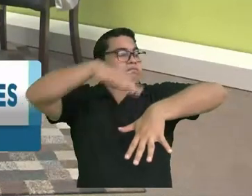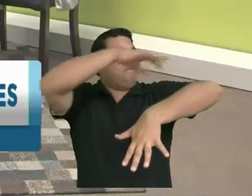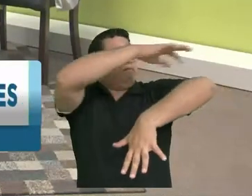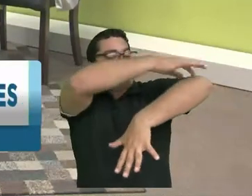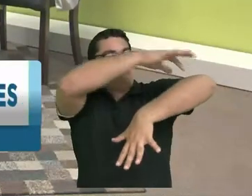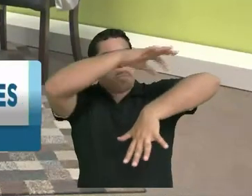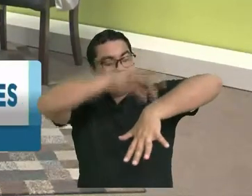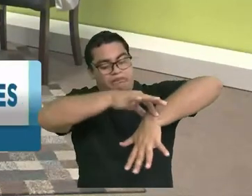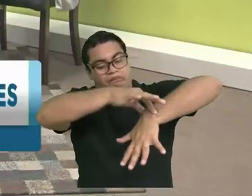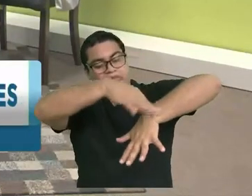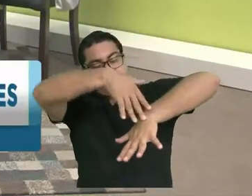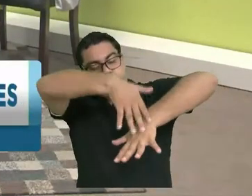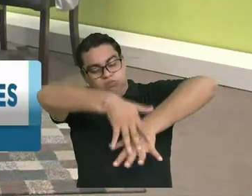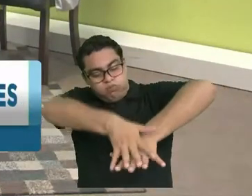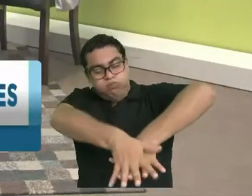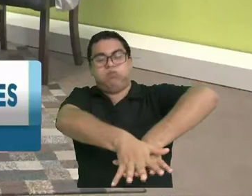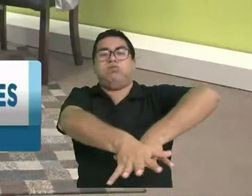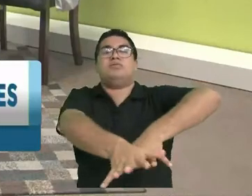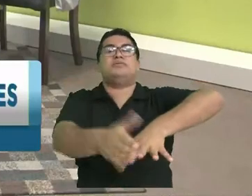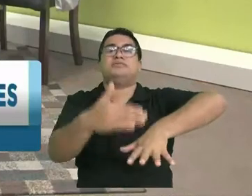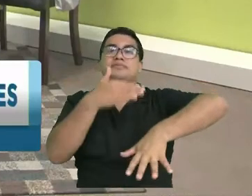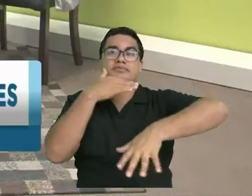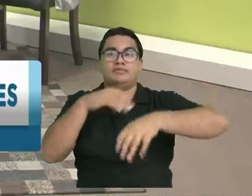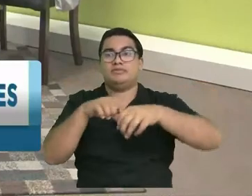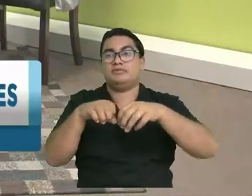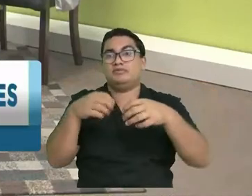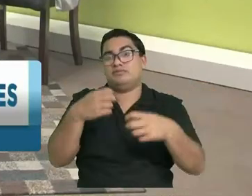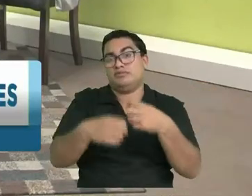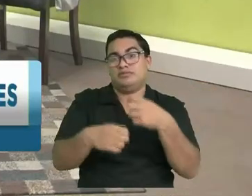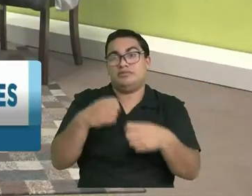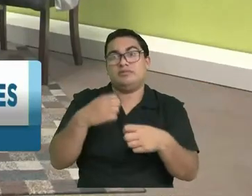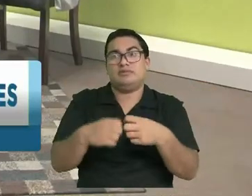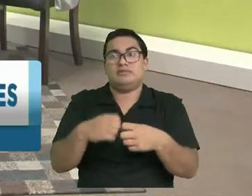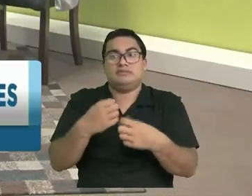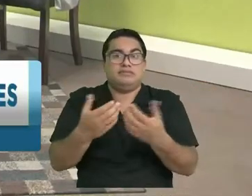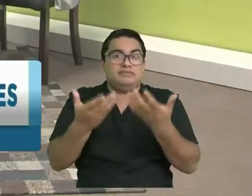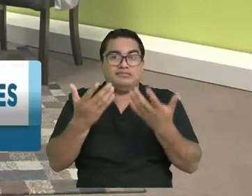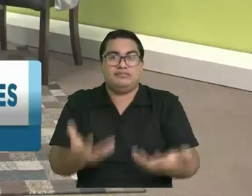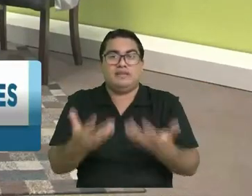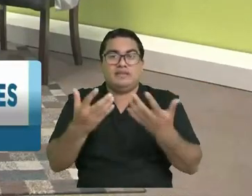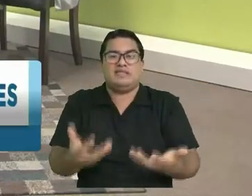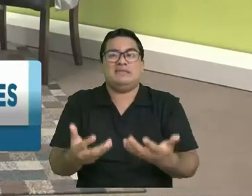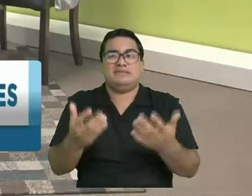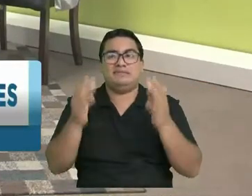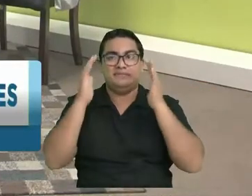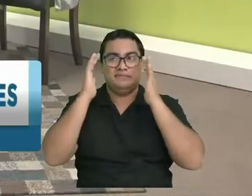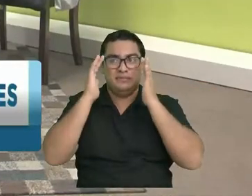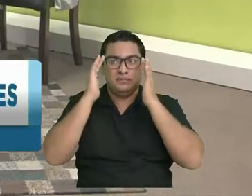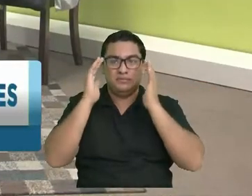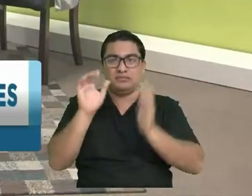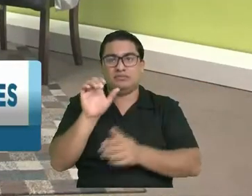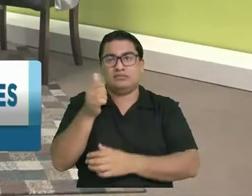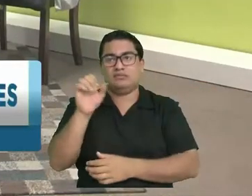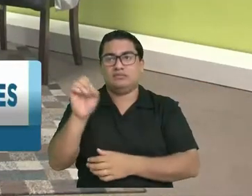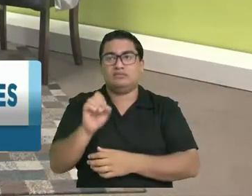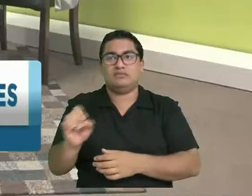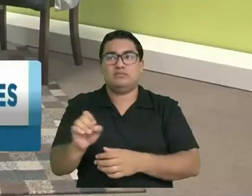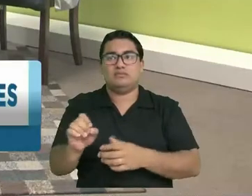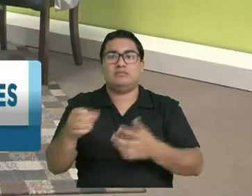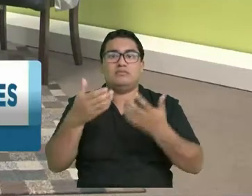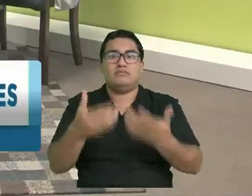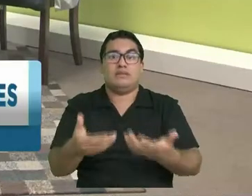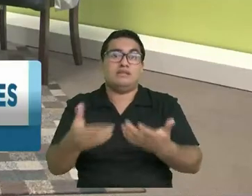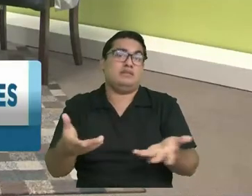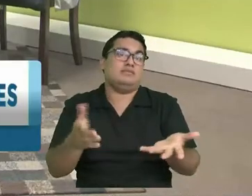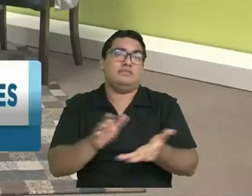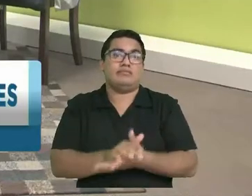la rótula, cae adelante del tobillo y cae adelante del pie el peso. El peso debe caer en un 60% en la parte